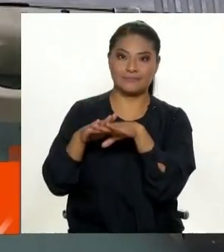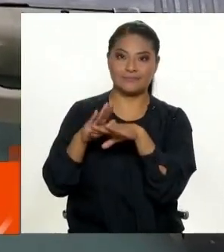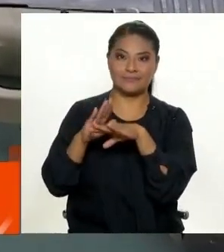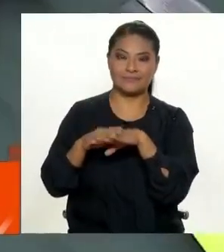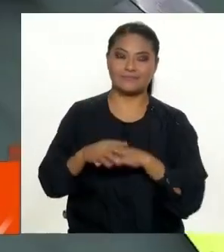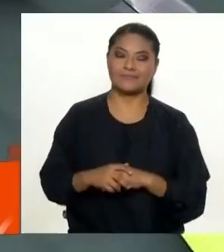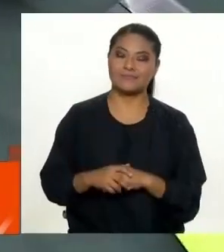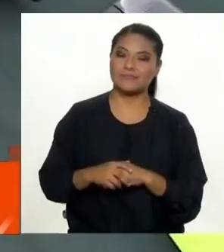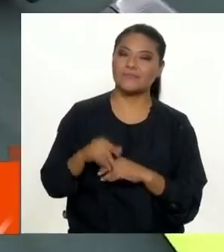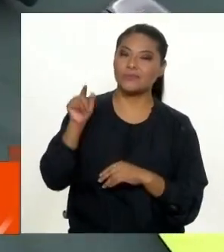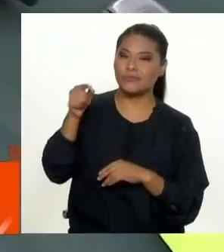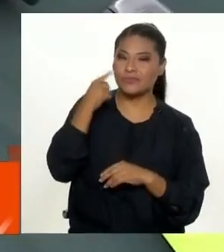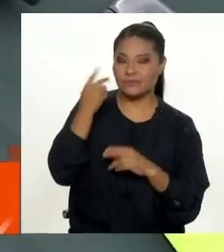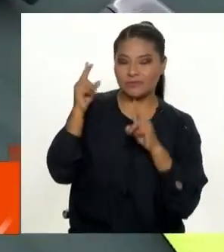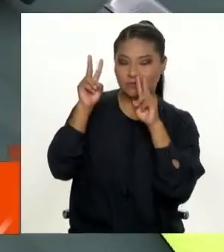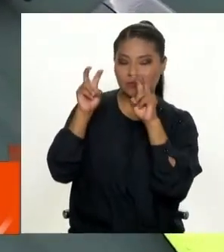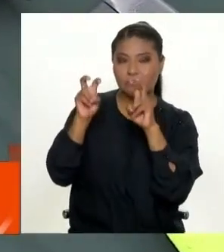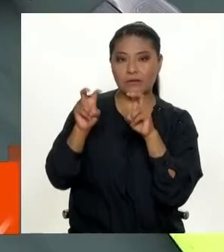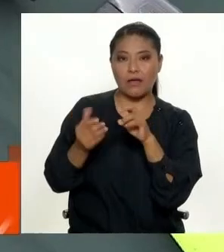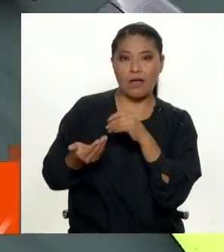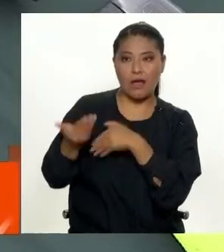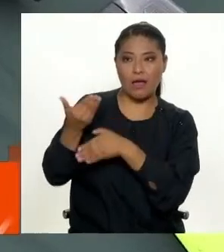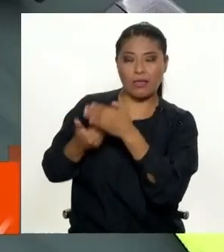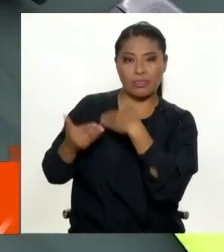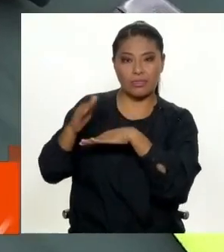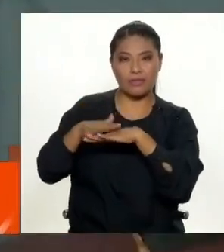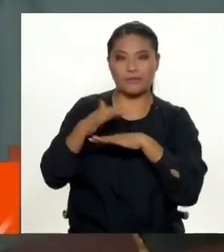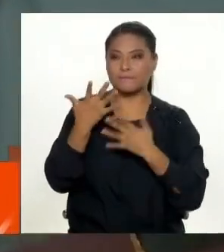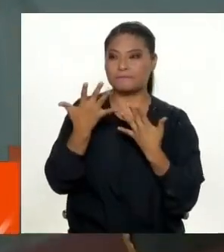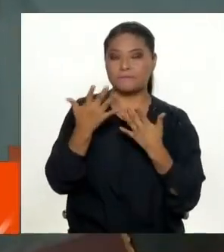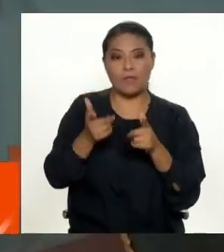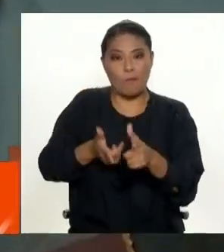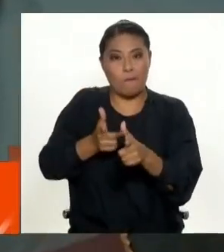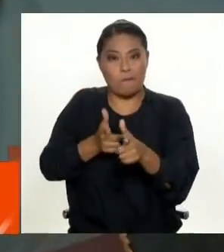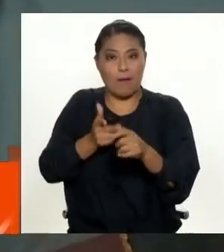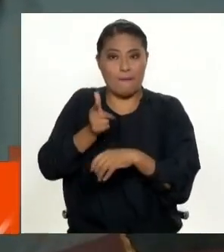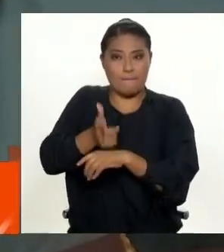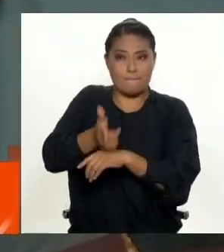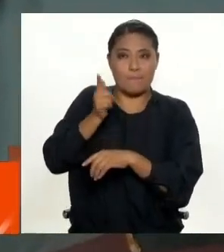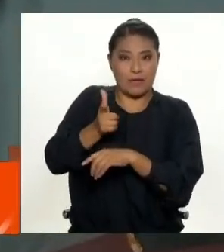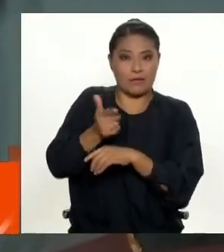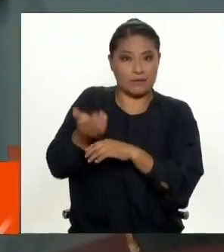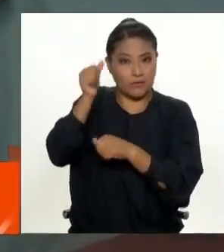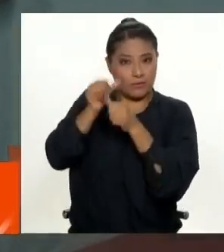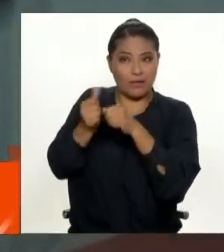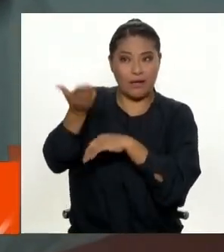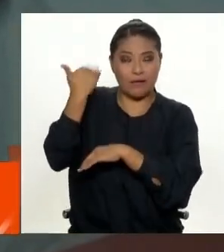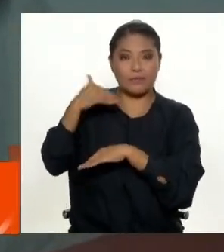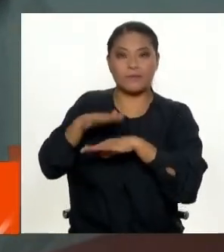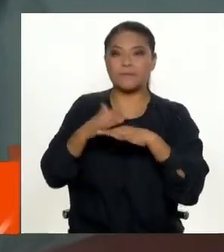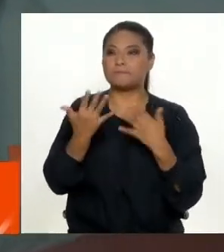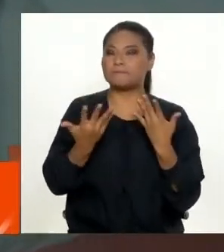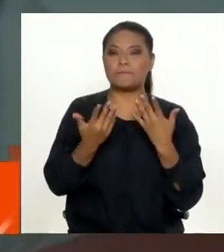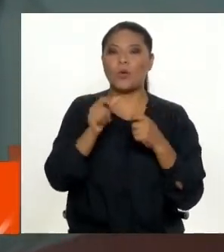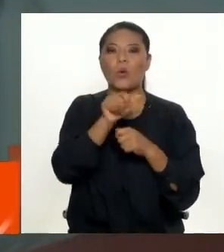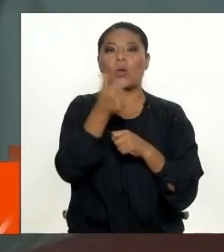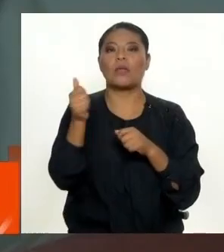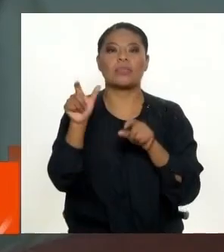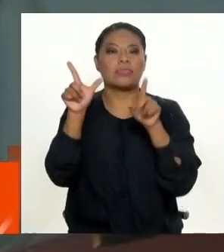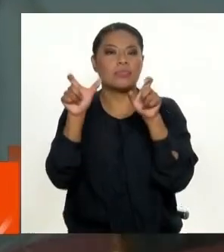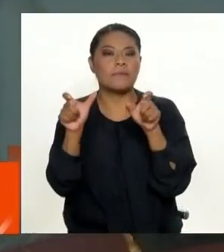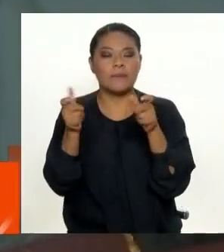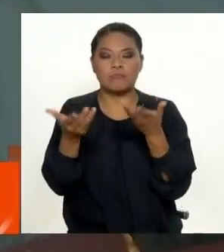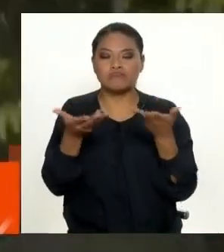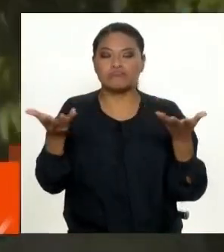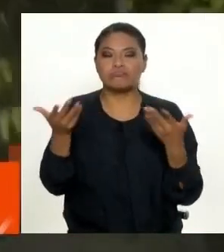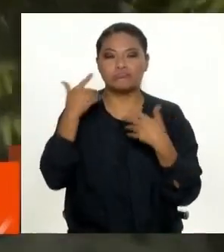ustedes hacen, es que a pesar del incremento de armas de fuego, ha habido también una caída en la cuestión de otros tipos de artículos como